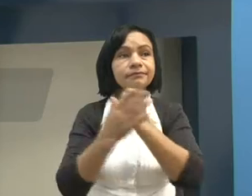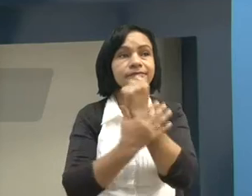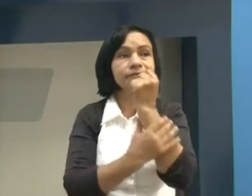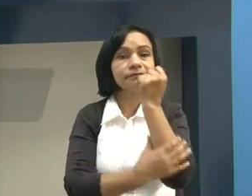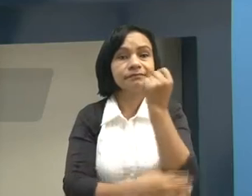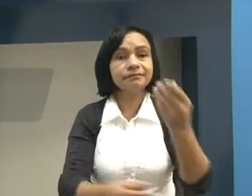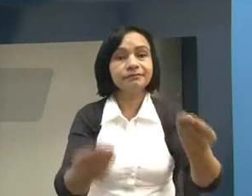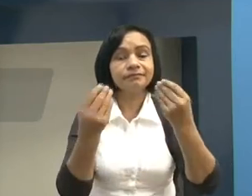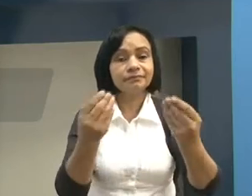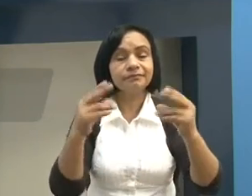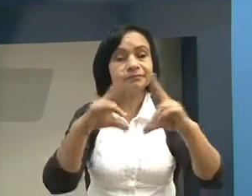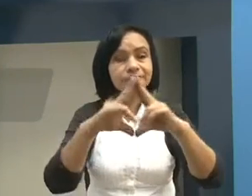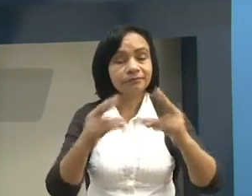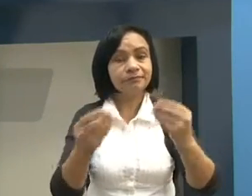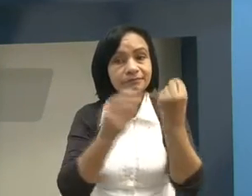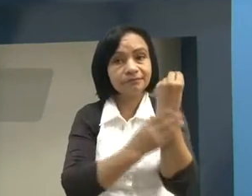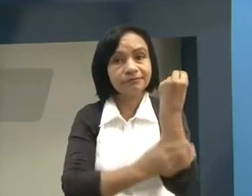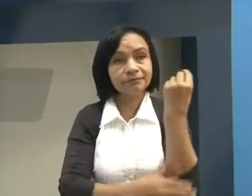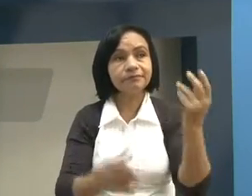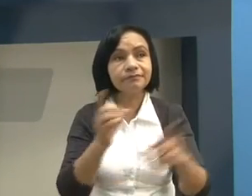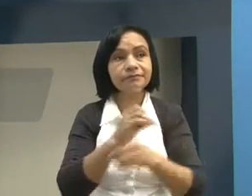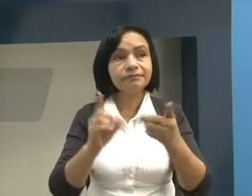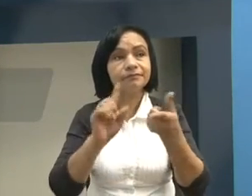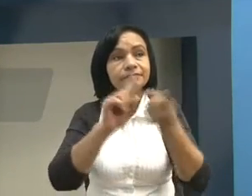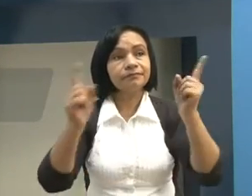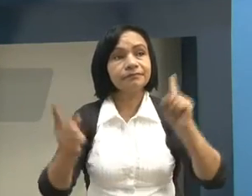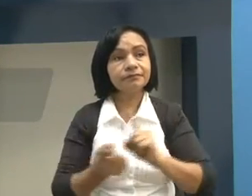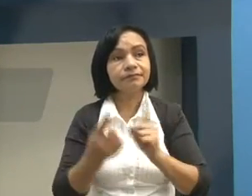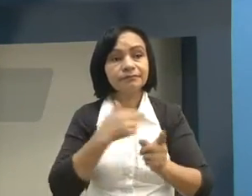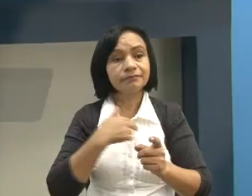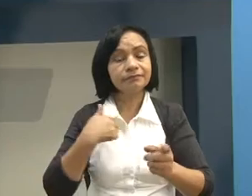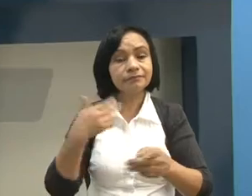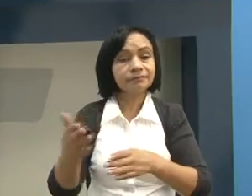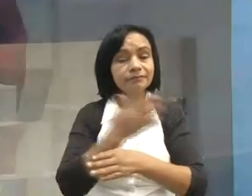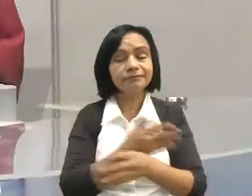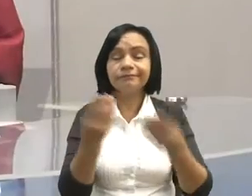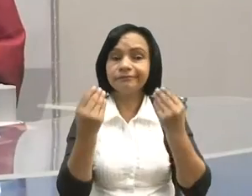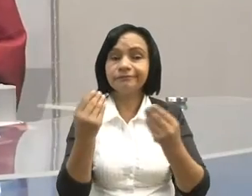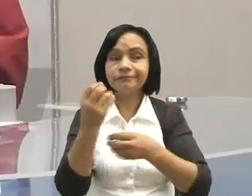tenemos que combatir y sacar a Nicaragua de ese empobrecimiento que nos sometieron tantos años,